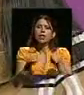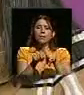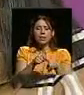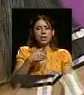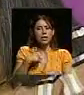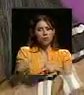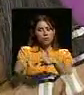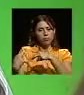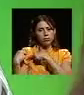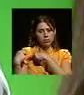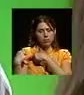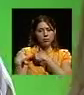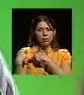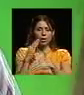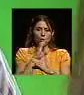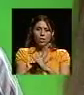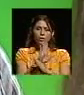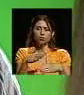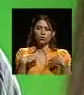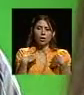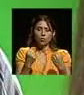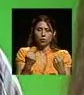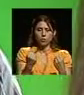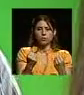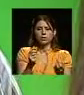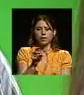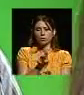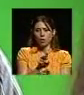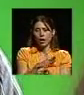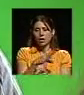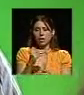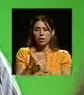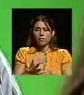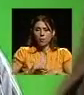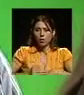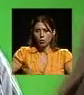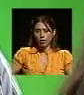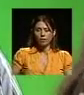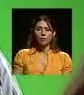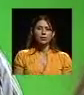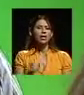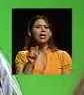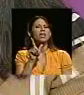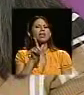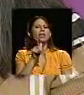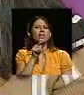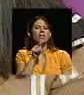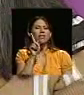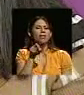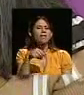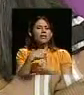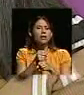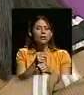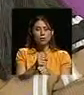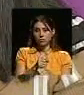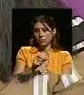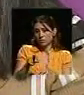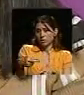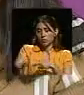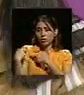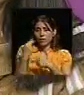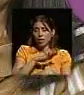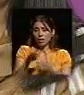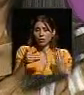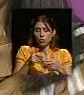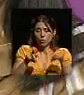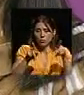salud sexual y reproductiva. En su opinión, ¿a quién le toca crear esa conciencia? Bueno, yo creo que esto es una responsabilidad de todos y de todas, ¿verdad?